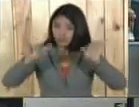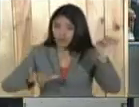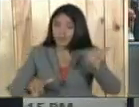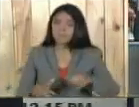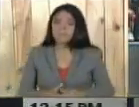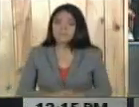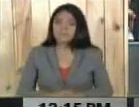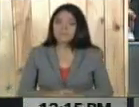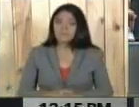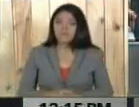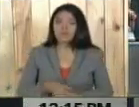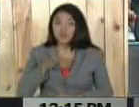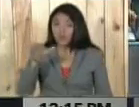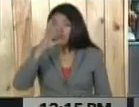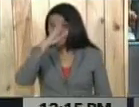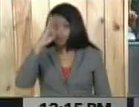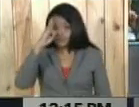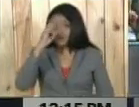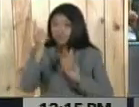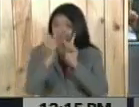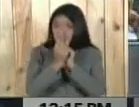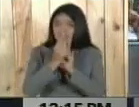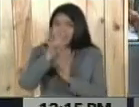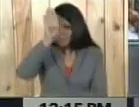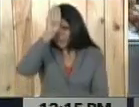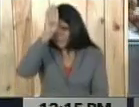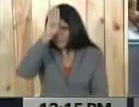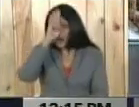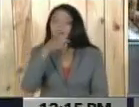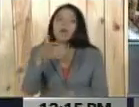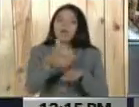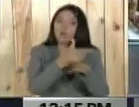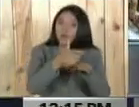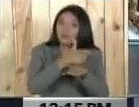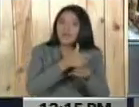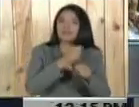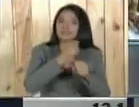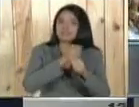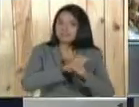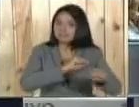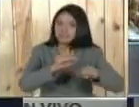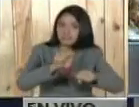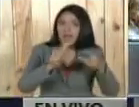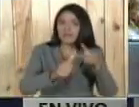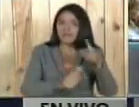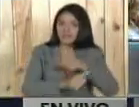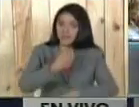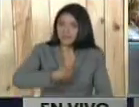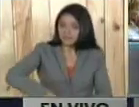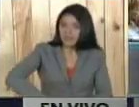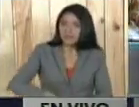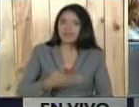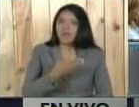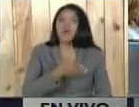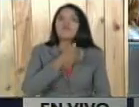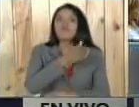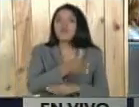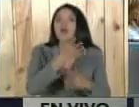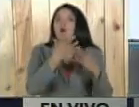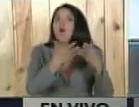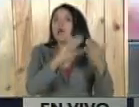en Roma con el Papa, estaba el gobierno nacional con el vicepresidente ejecutivo en las